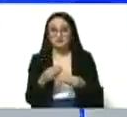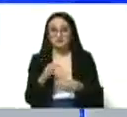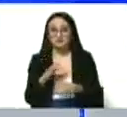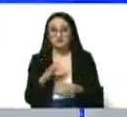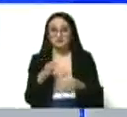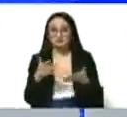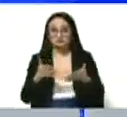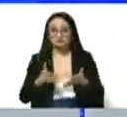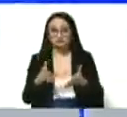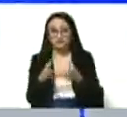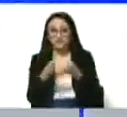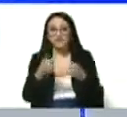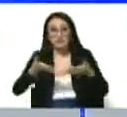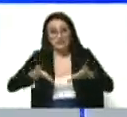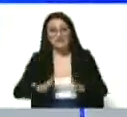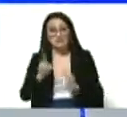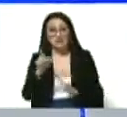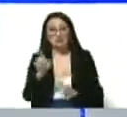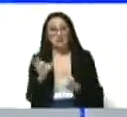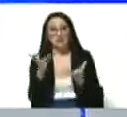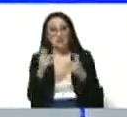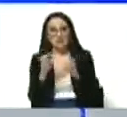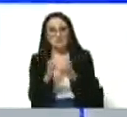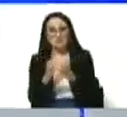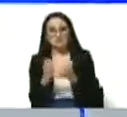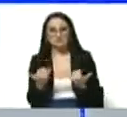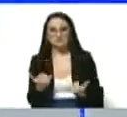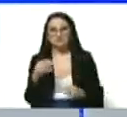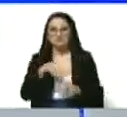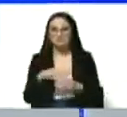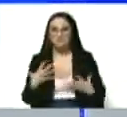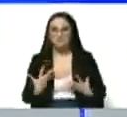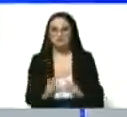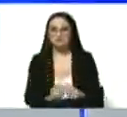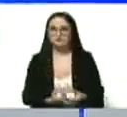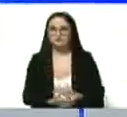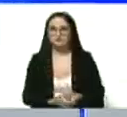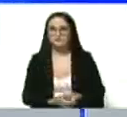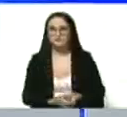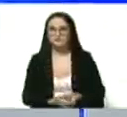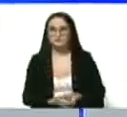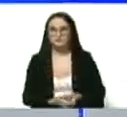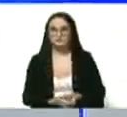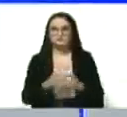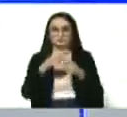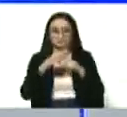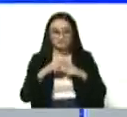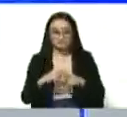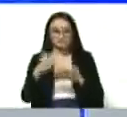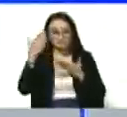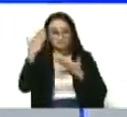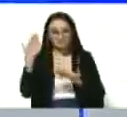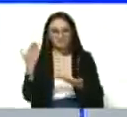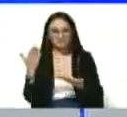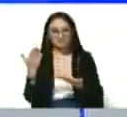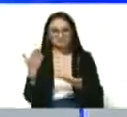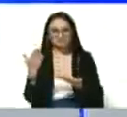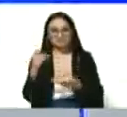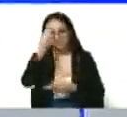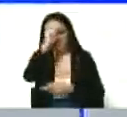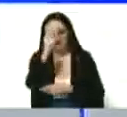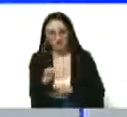de los cimientos de esta organización está aquí con nosotros, y nos honra saludarlo con profunda admiración el